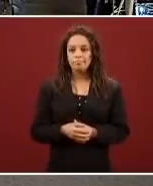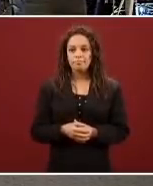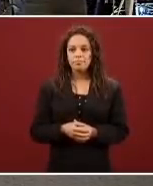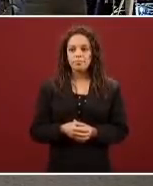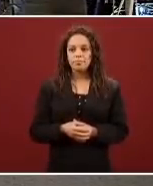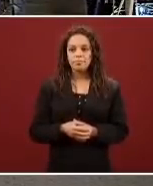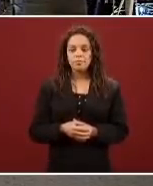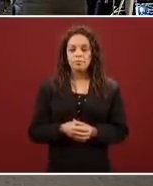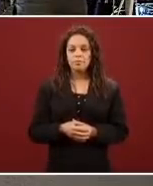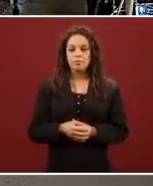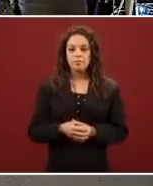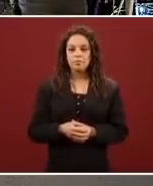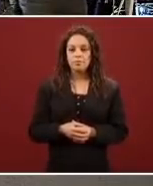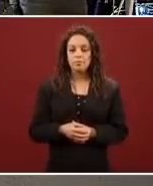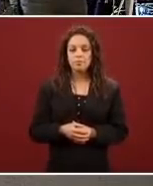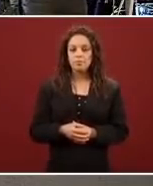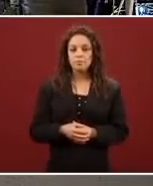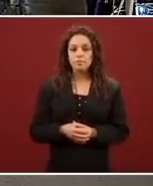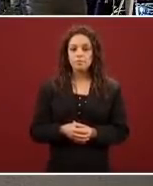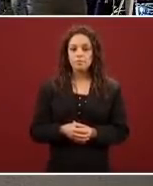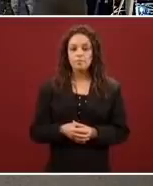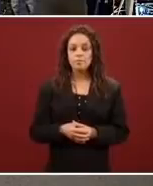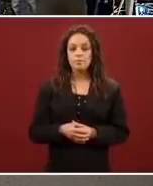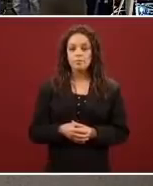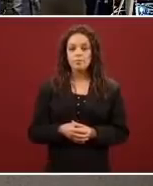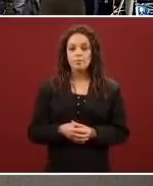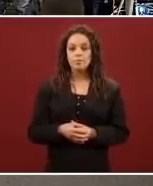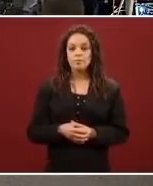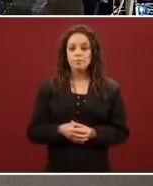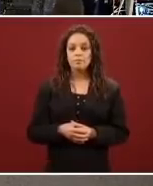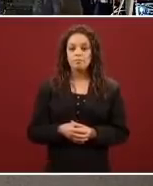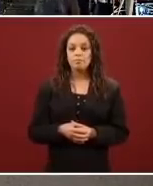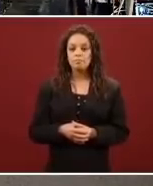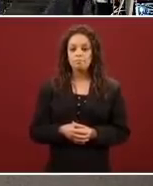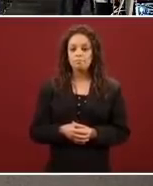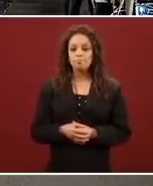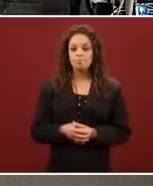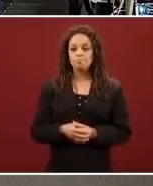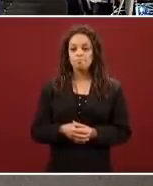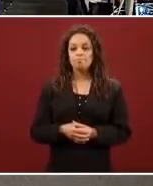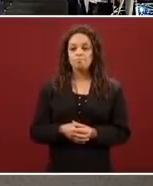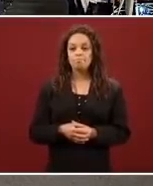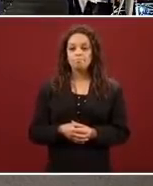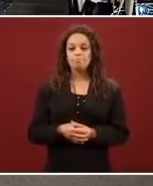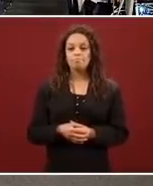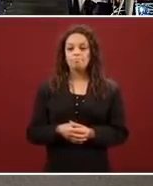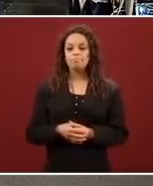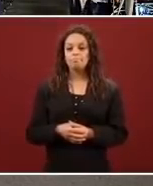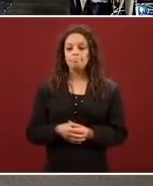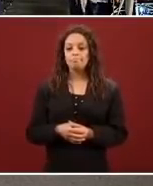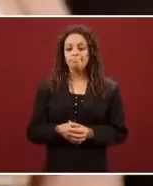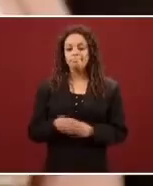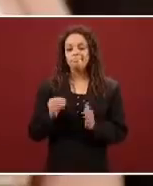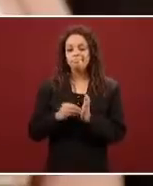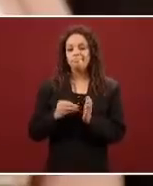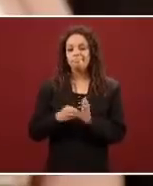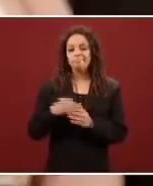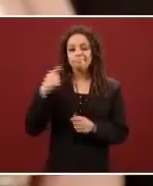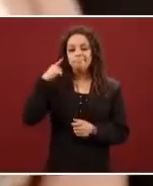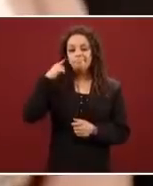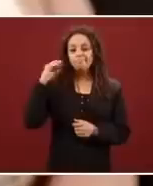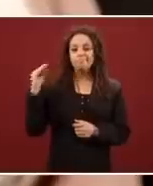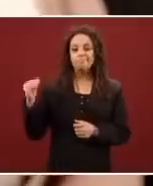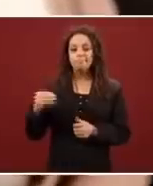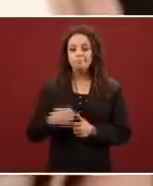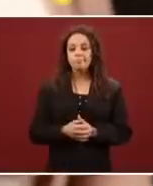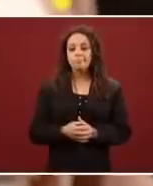cual pues se venía hablando, cuánto se gastó, cuántos insumos se compraron, si se compraron para la primera fase o ya